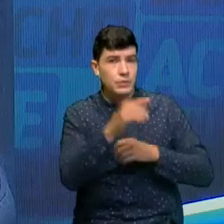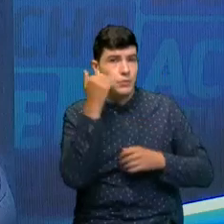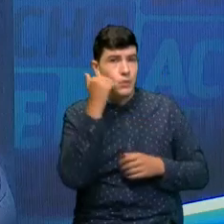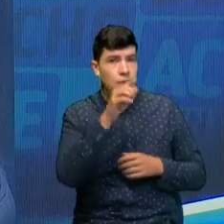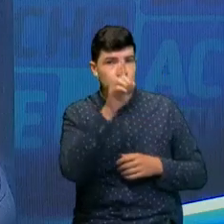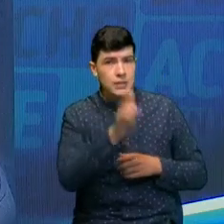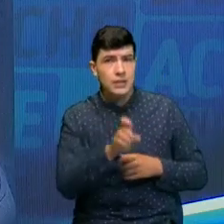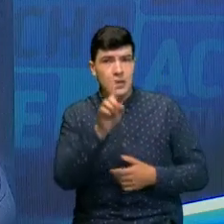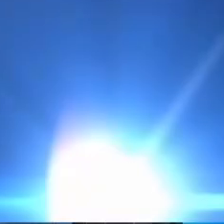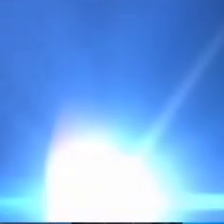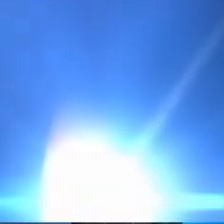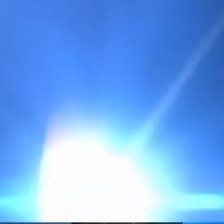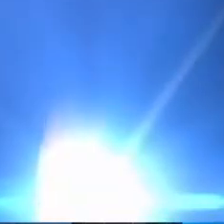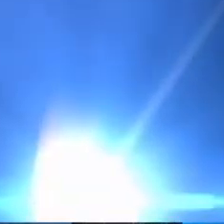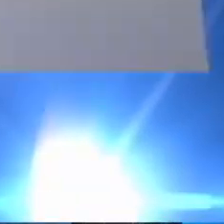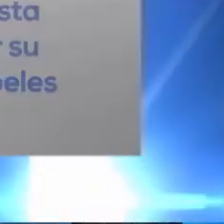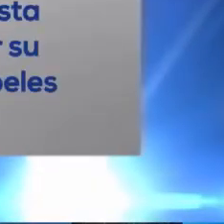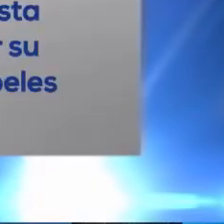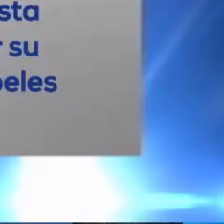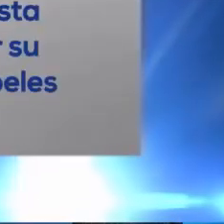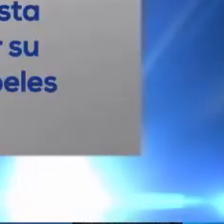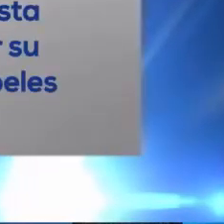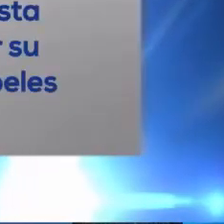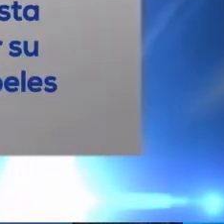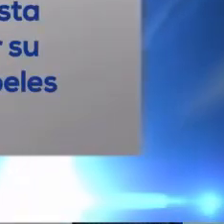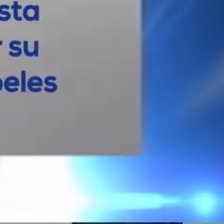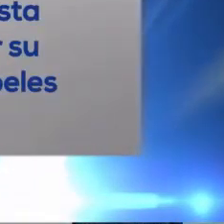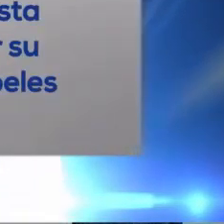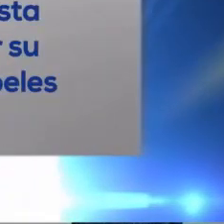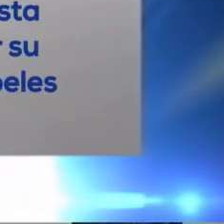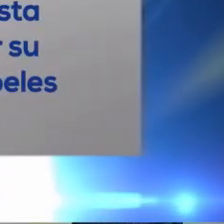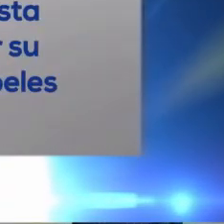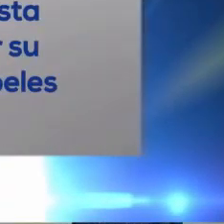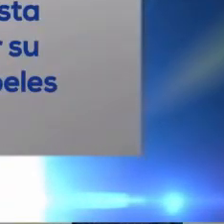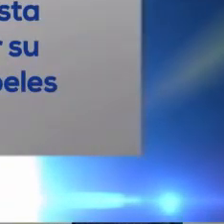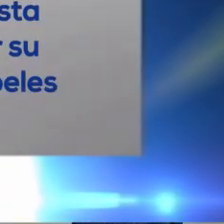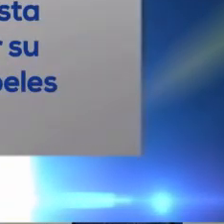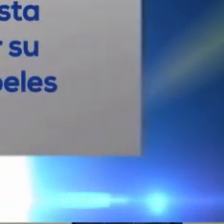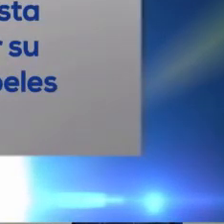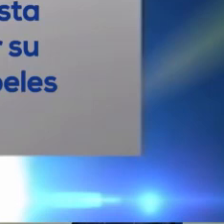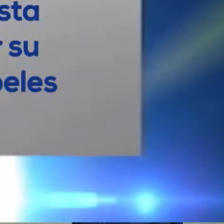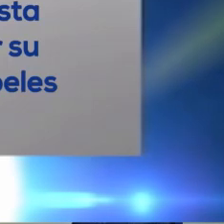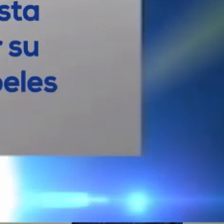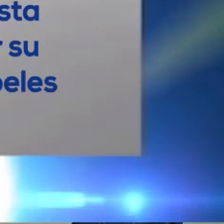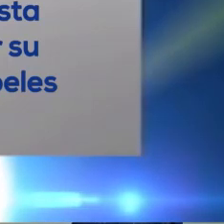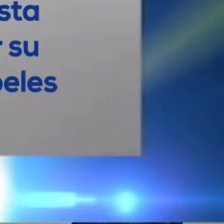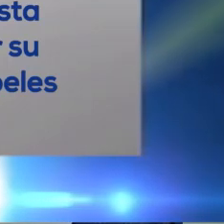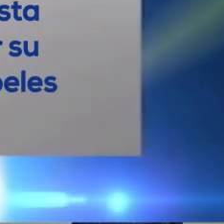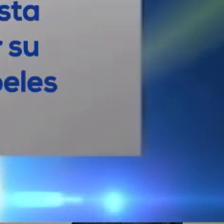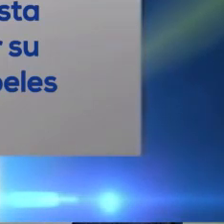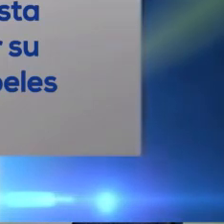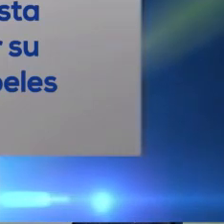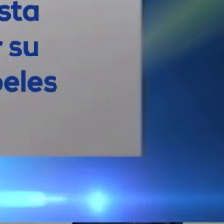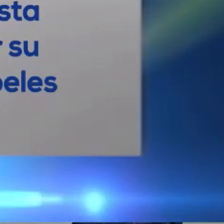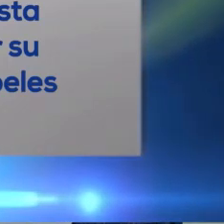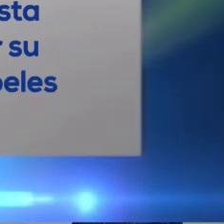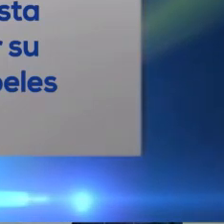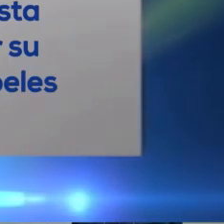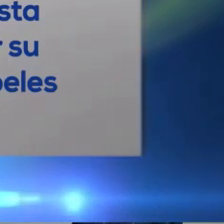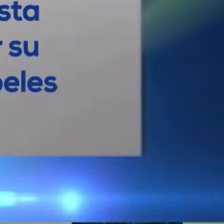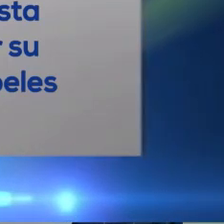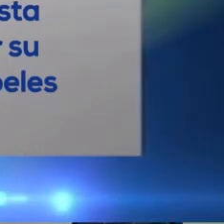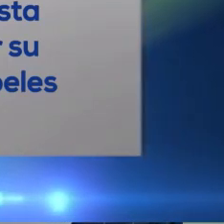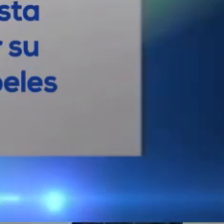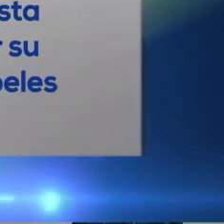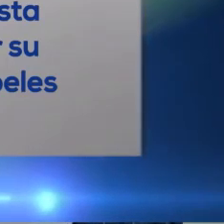61 años, actualmente sigue trabajando en el sector público. Ella está cotizando en un fondo privado y no le informaron que se pensionaría con un salario